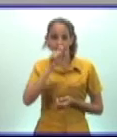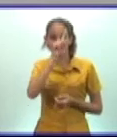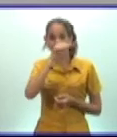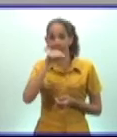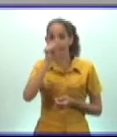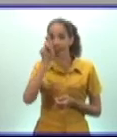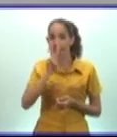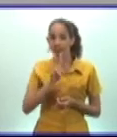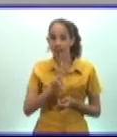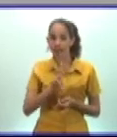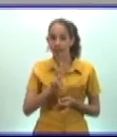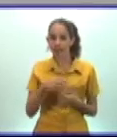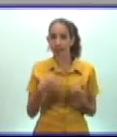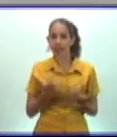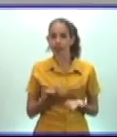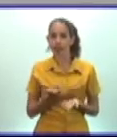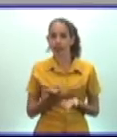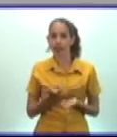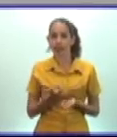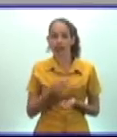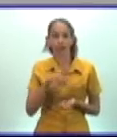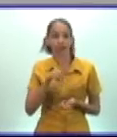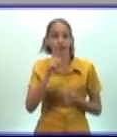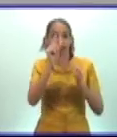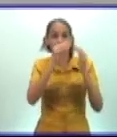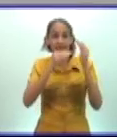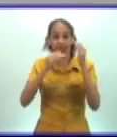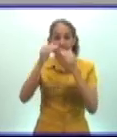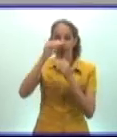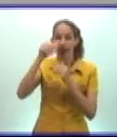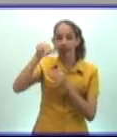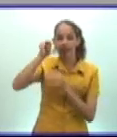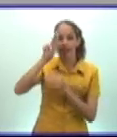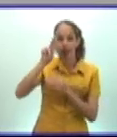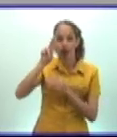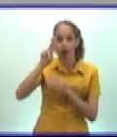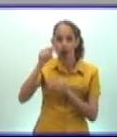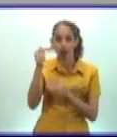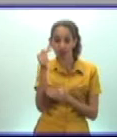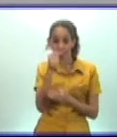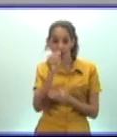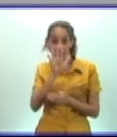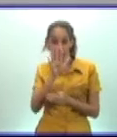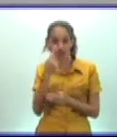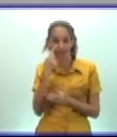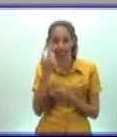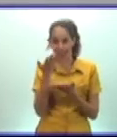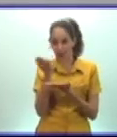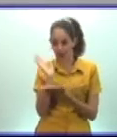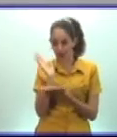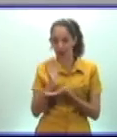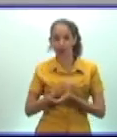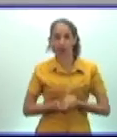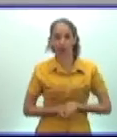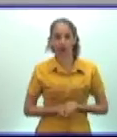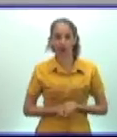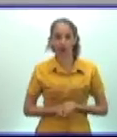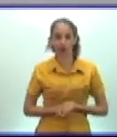igual a raíz de 2 al cuadrado menos 5 por raíz de 2 más 2.